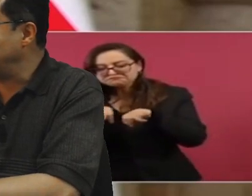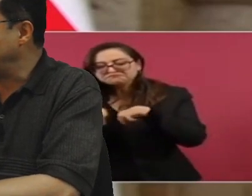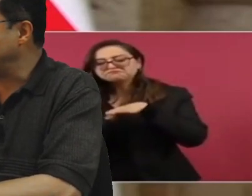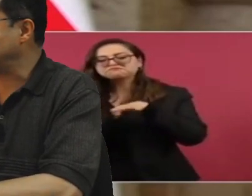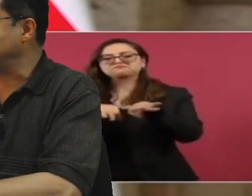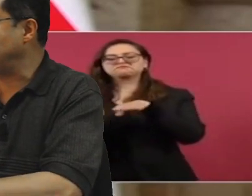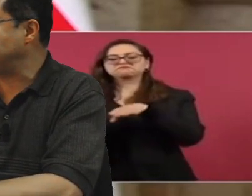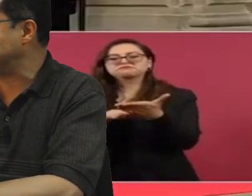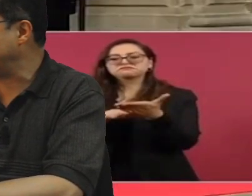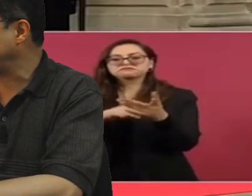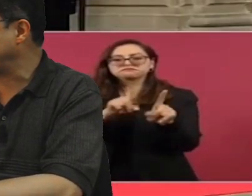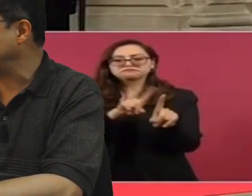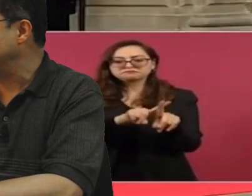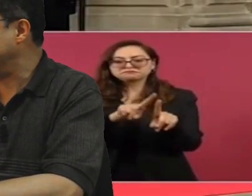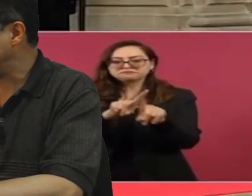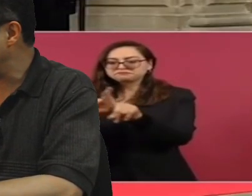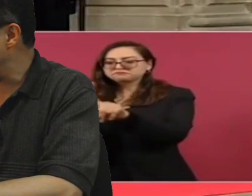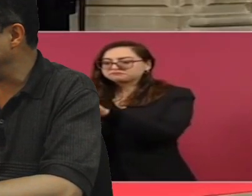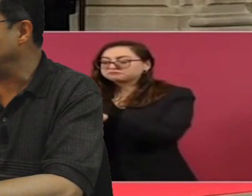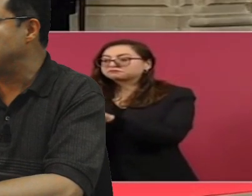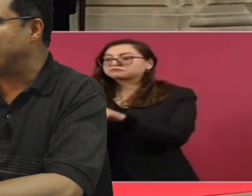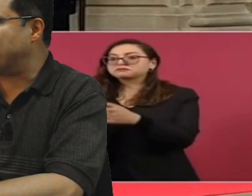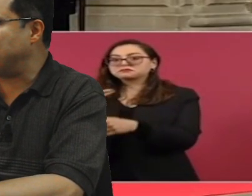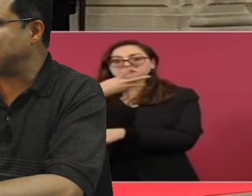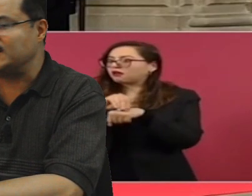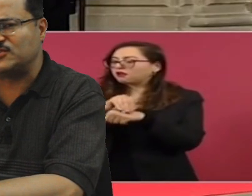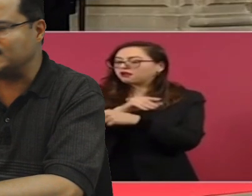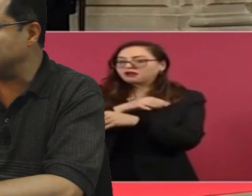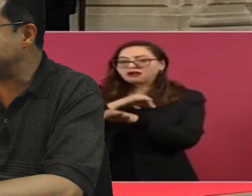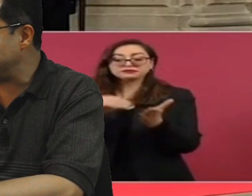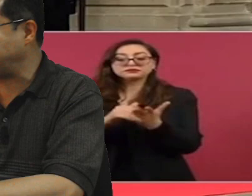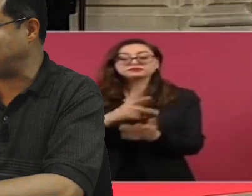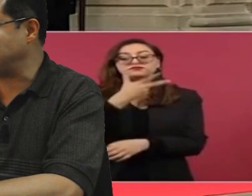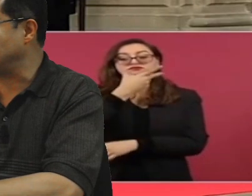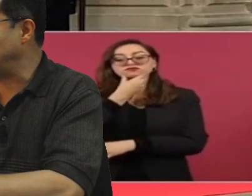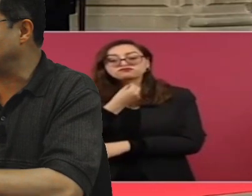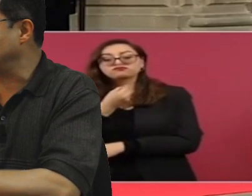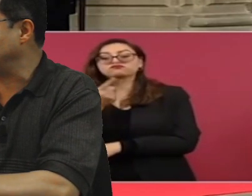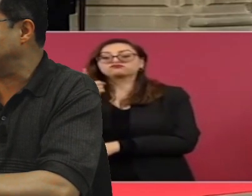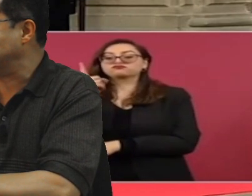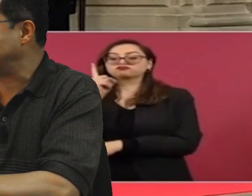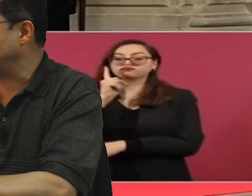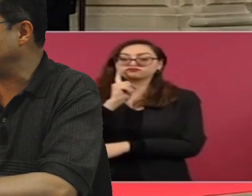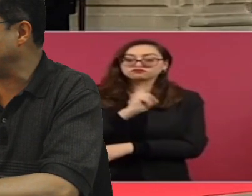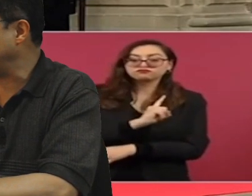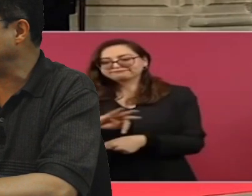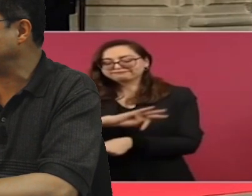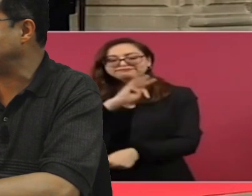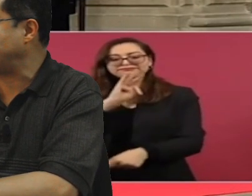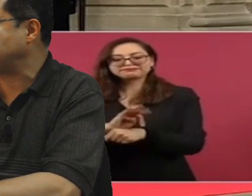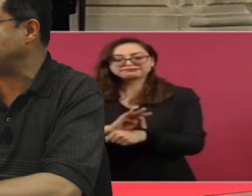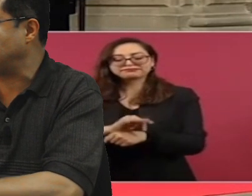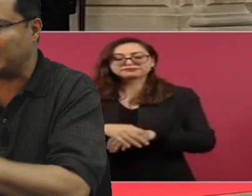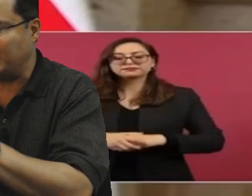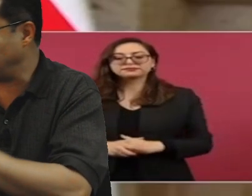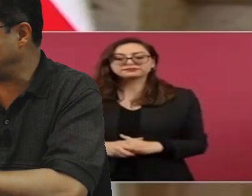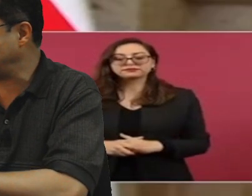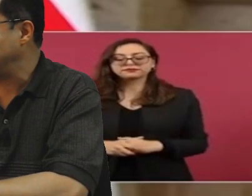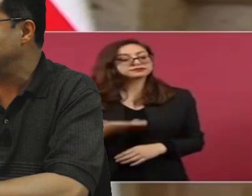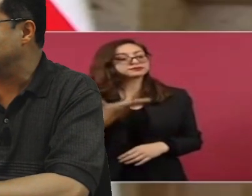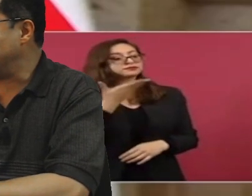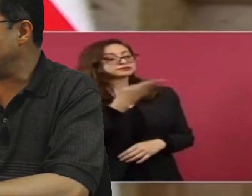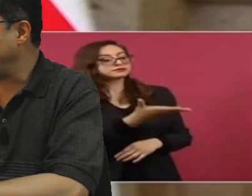11300 millones de pesos este año para la atención de desastres como el ocurrido en el Estado de Guerrero tras el paso del huracán